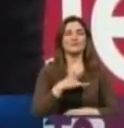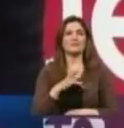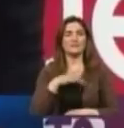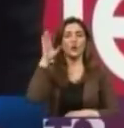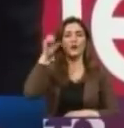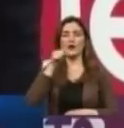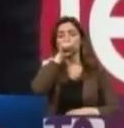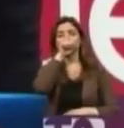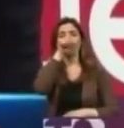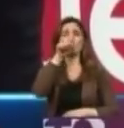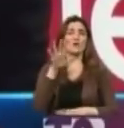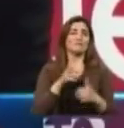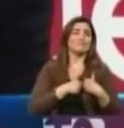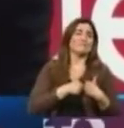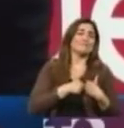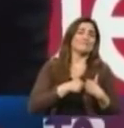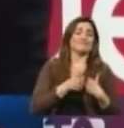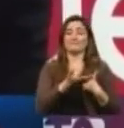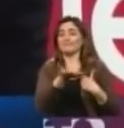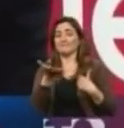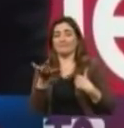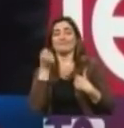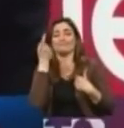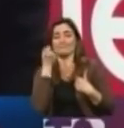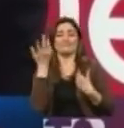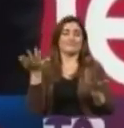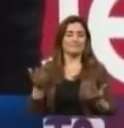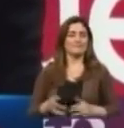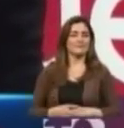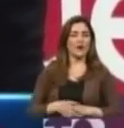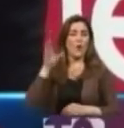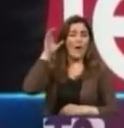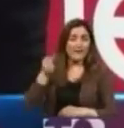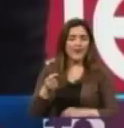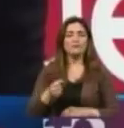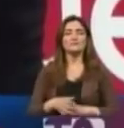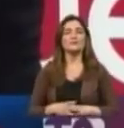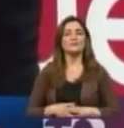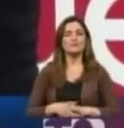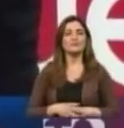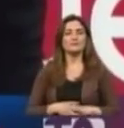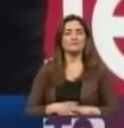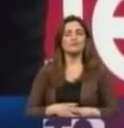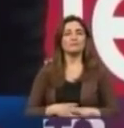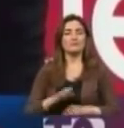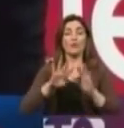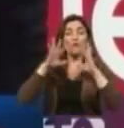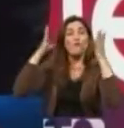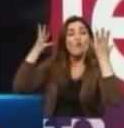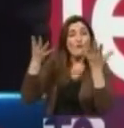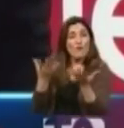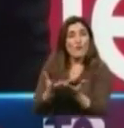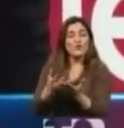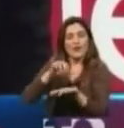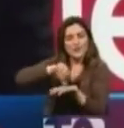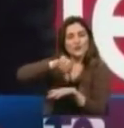de Cuenca. Ahora uno entiende por qué Cuenca es calificada en el mundo como